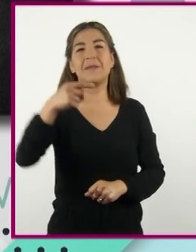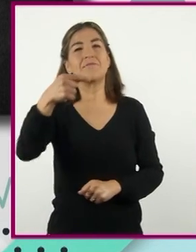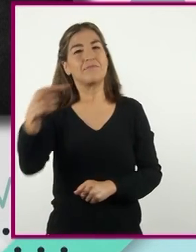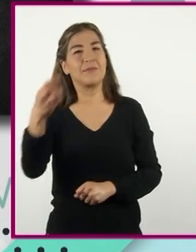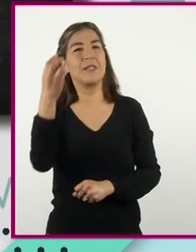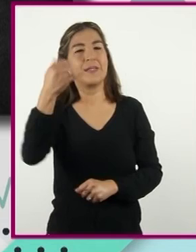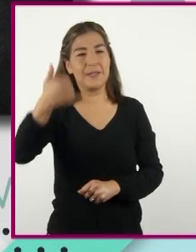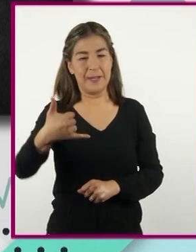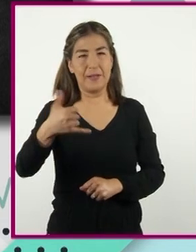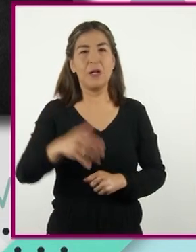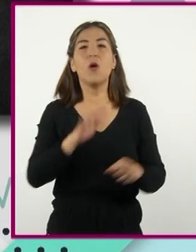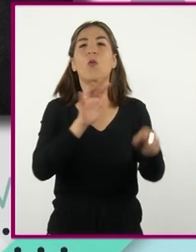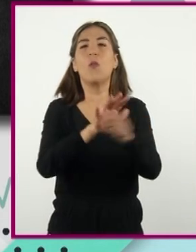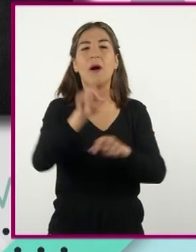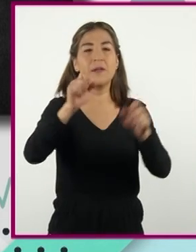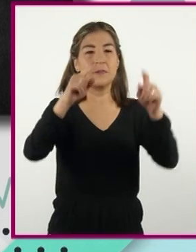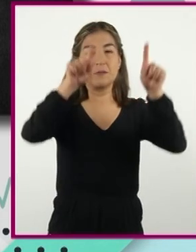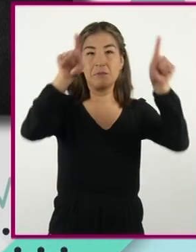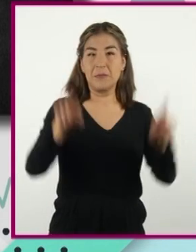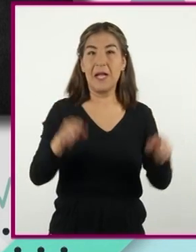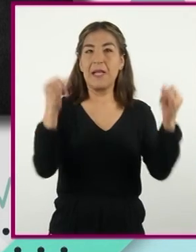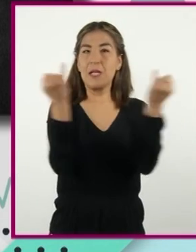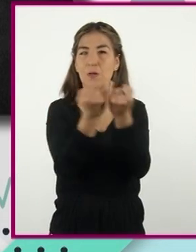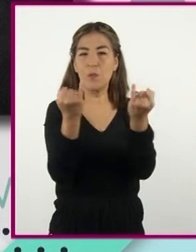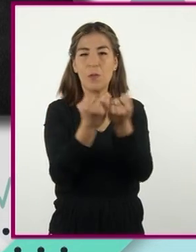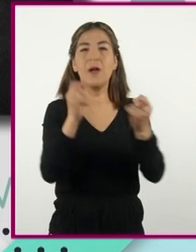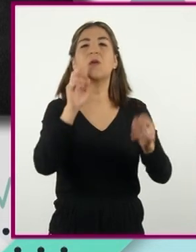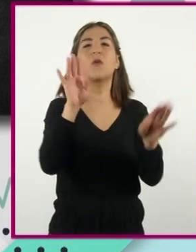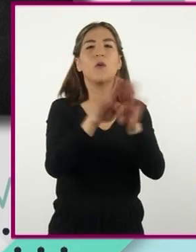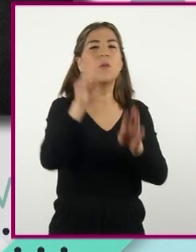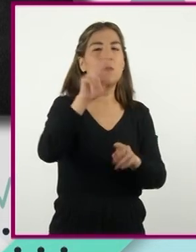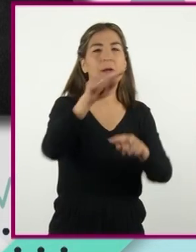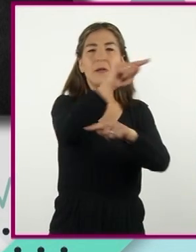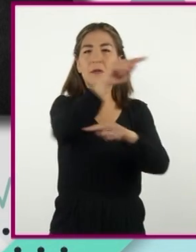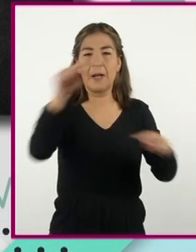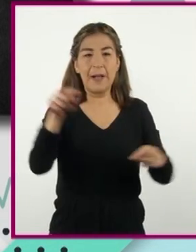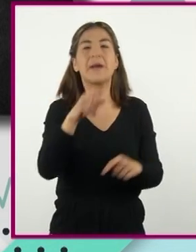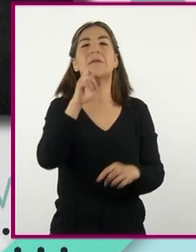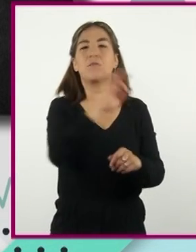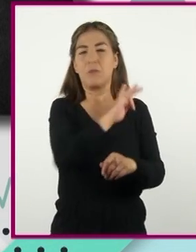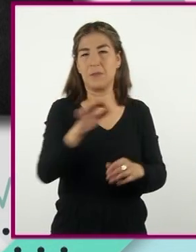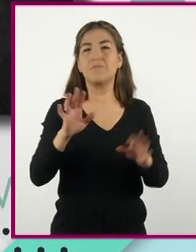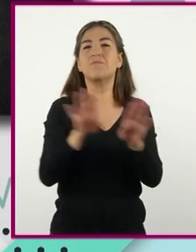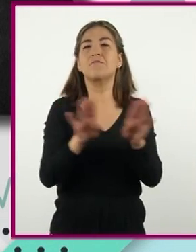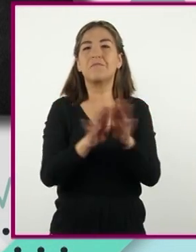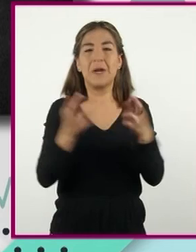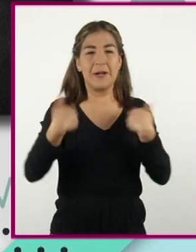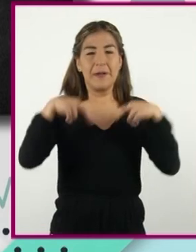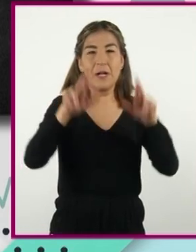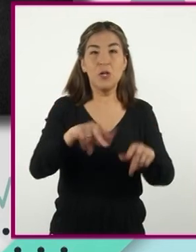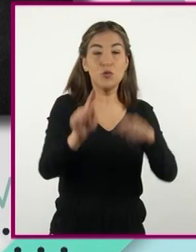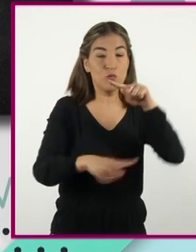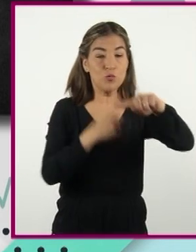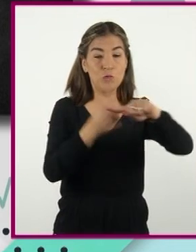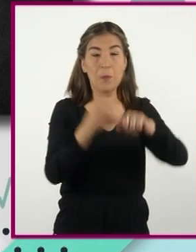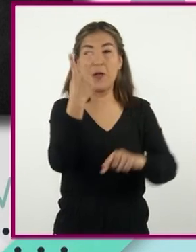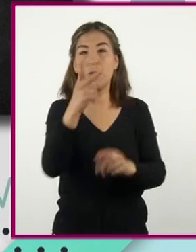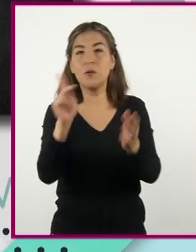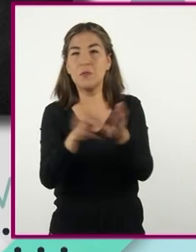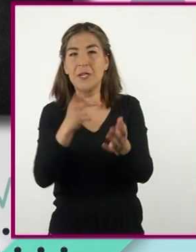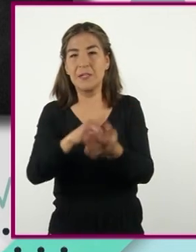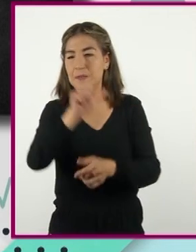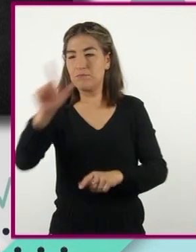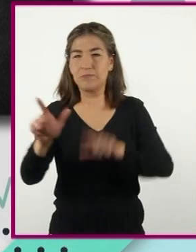rectángulo tiene dos pares de lados paralelos iguales, así que también podemos expresar su perímetro como la suma de dos veces cada